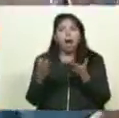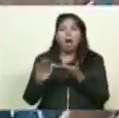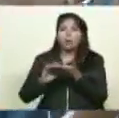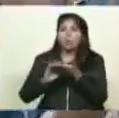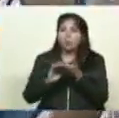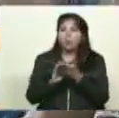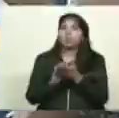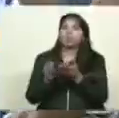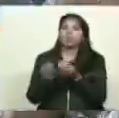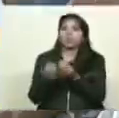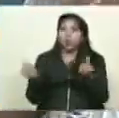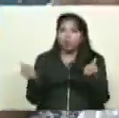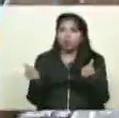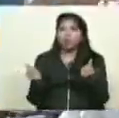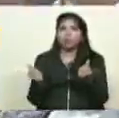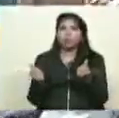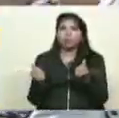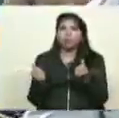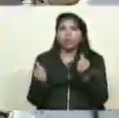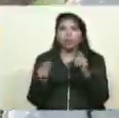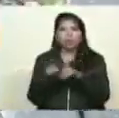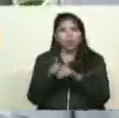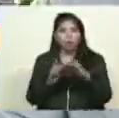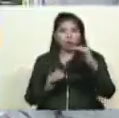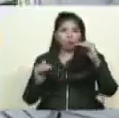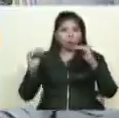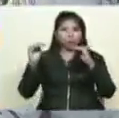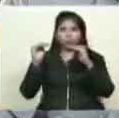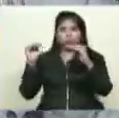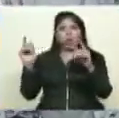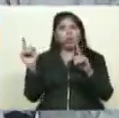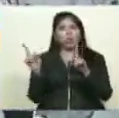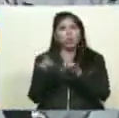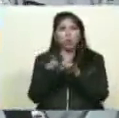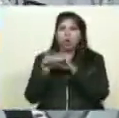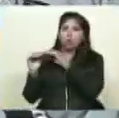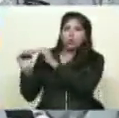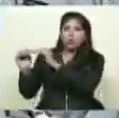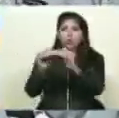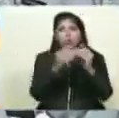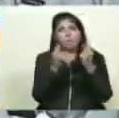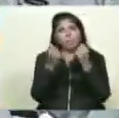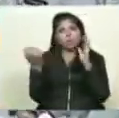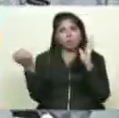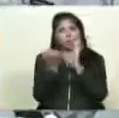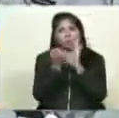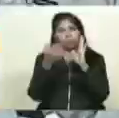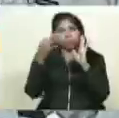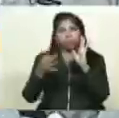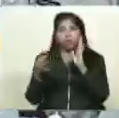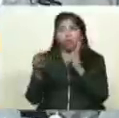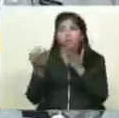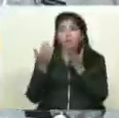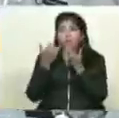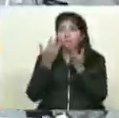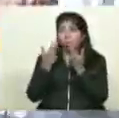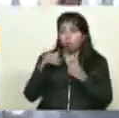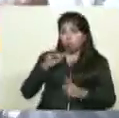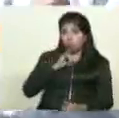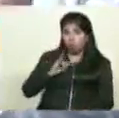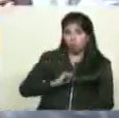regulación y equilibrio de los precios de todos los productos. Es lo que me informan desde la